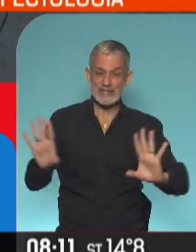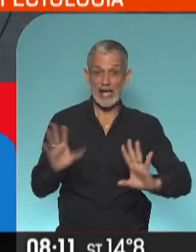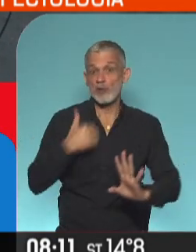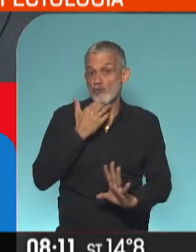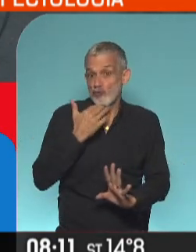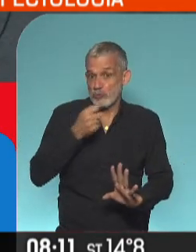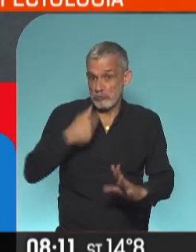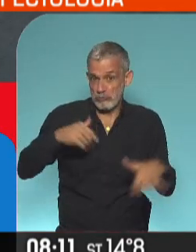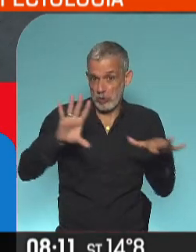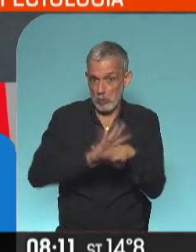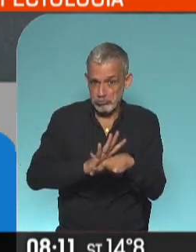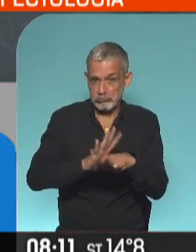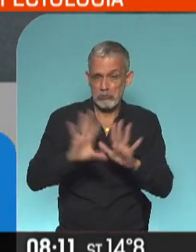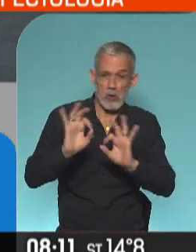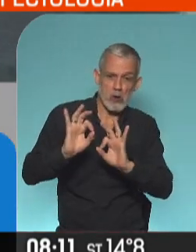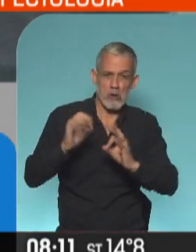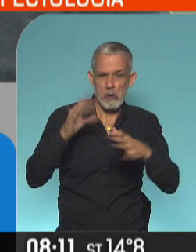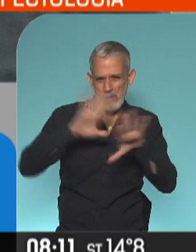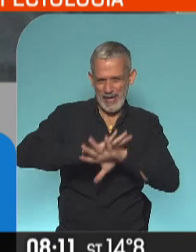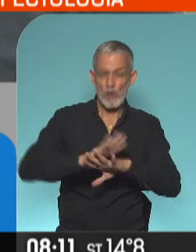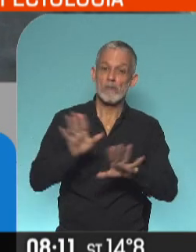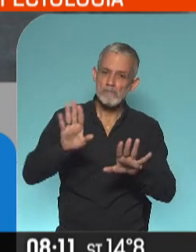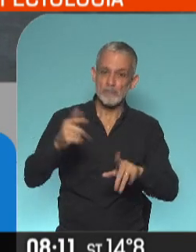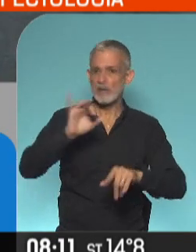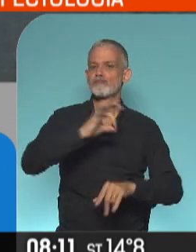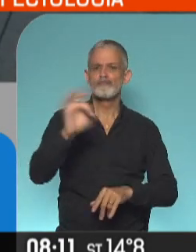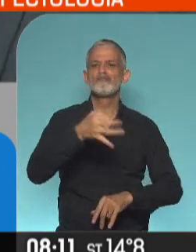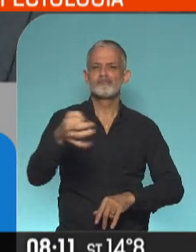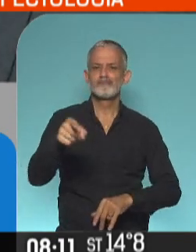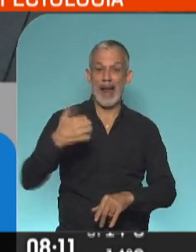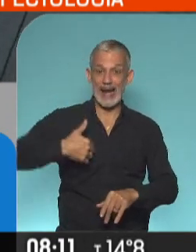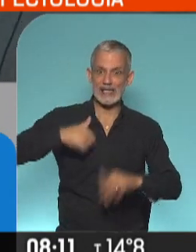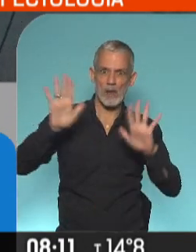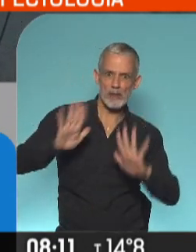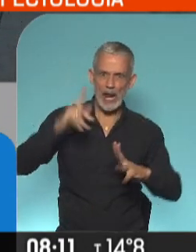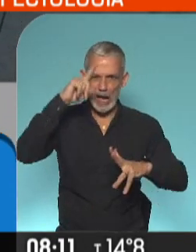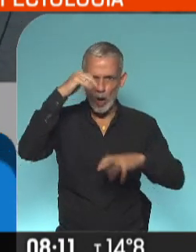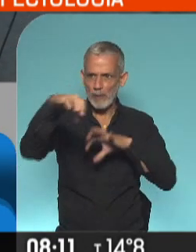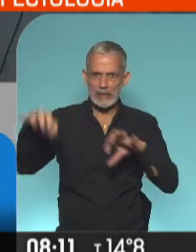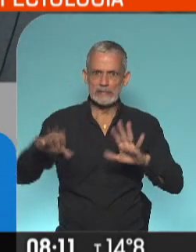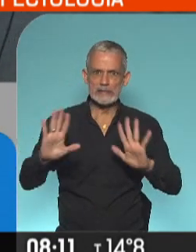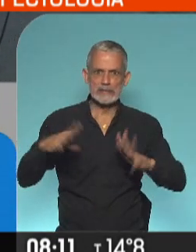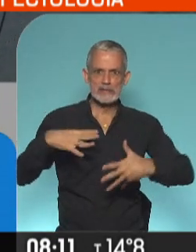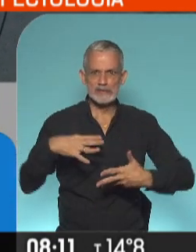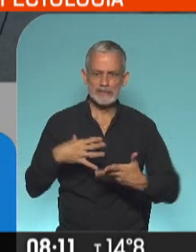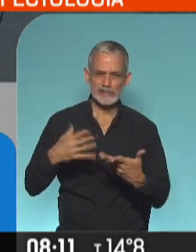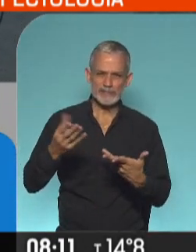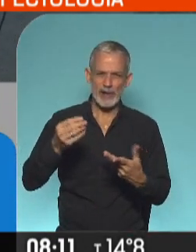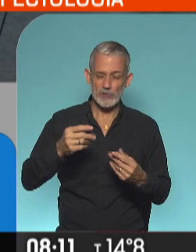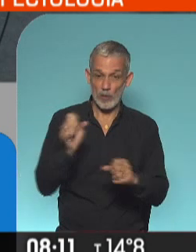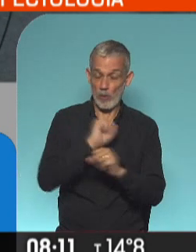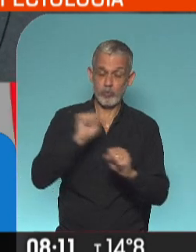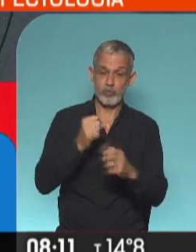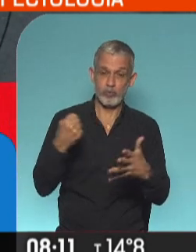es la correcta, si coincide. Es totalmente la correcta. Argentina no estaba para nada preparada de afrontar un impacto tan